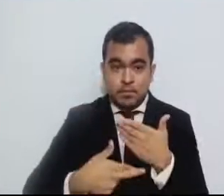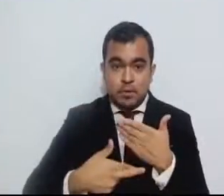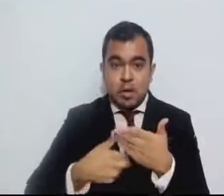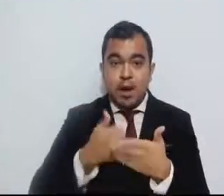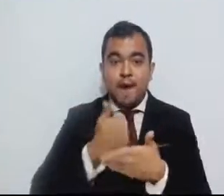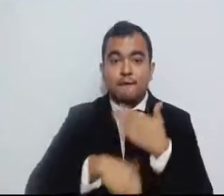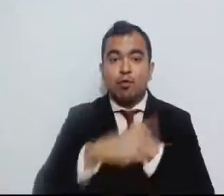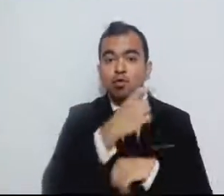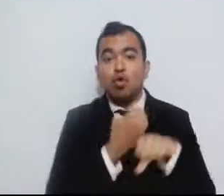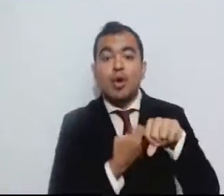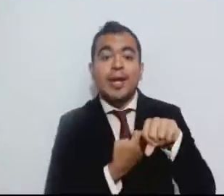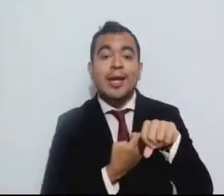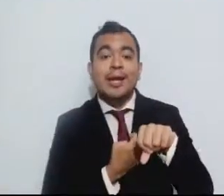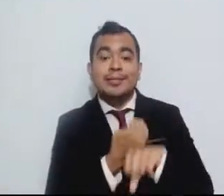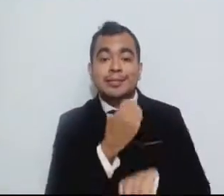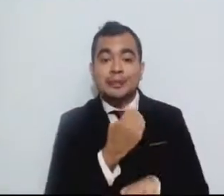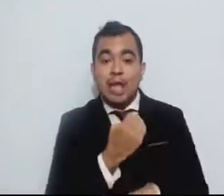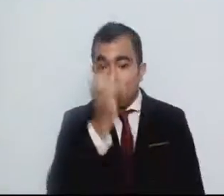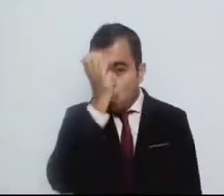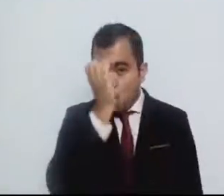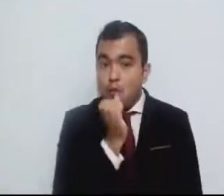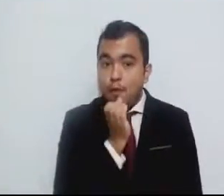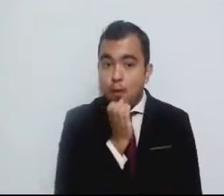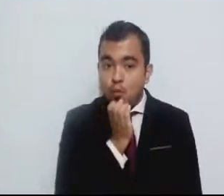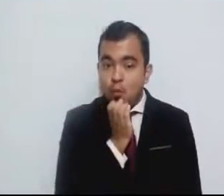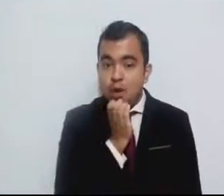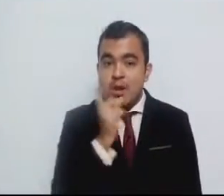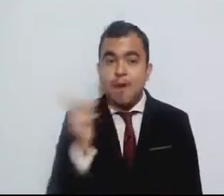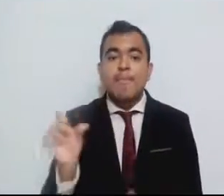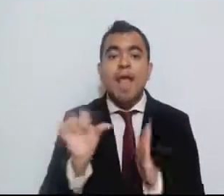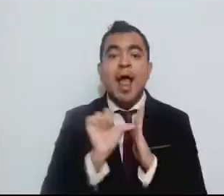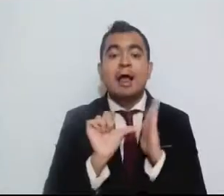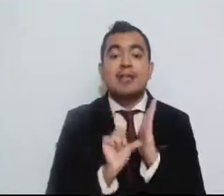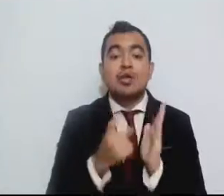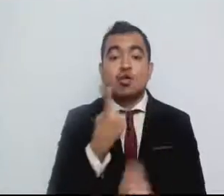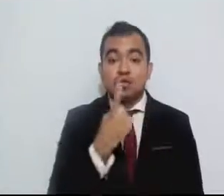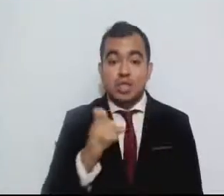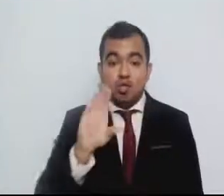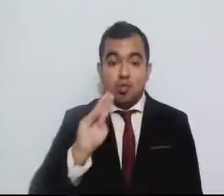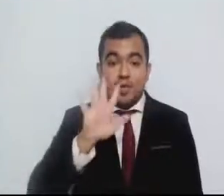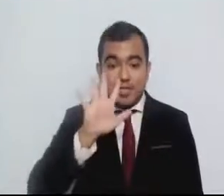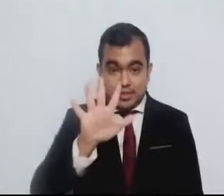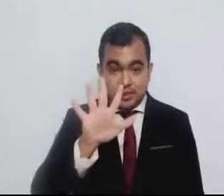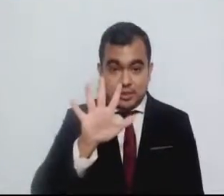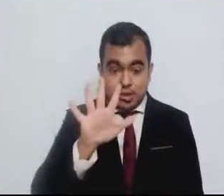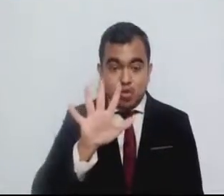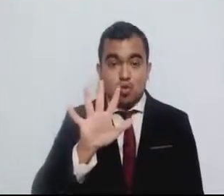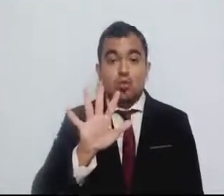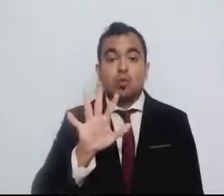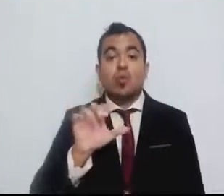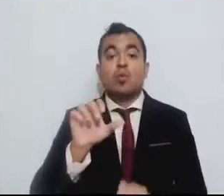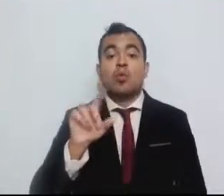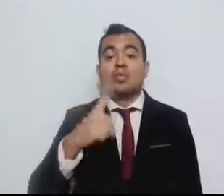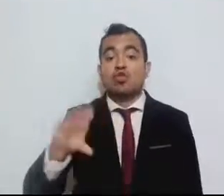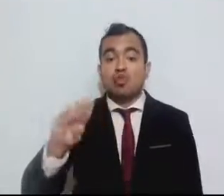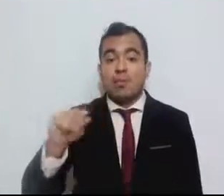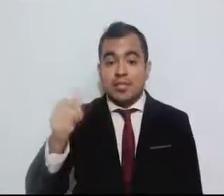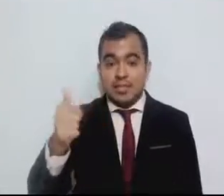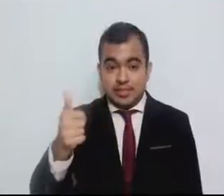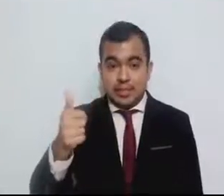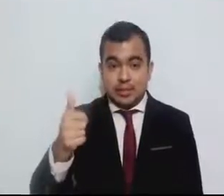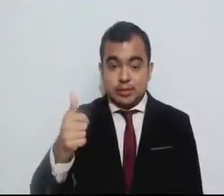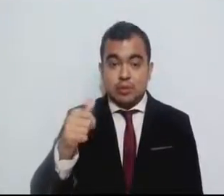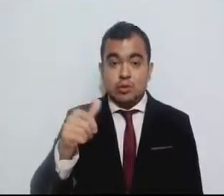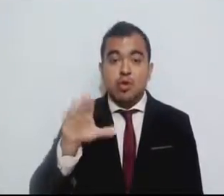en este caso en sus artículos 195 y 196 del Código Penal del estado